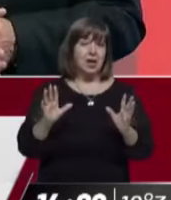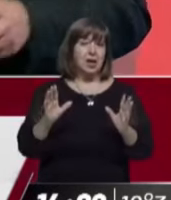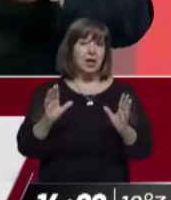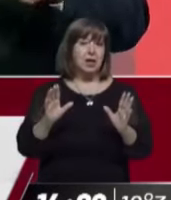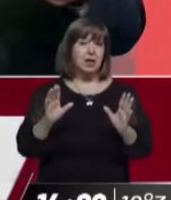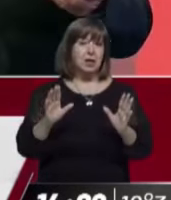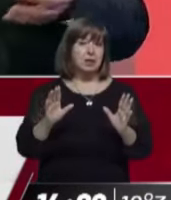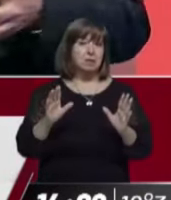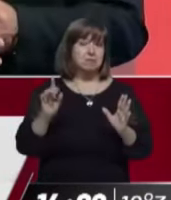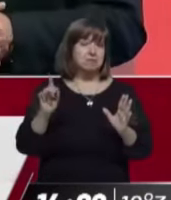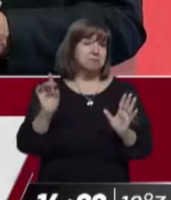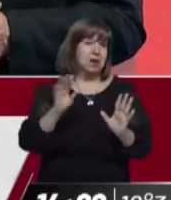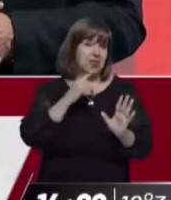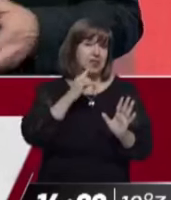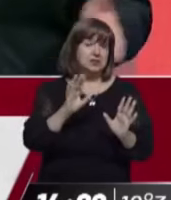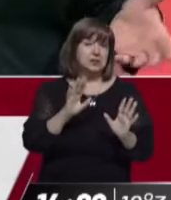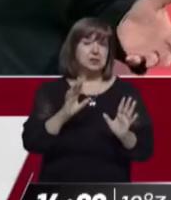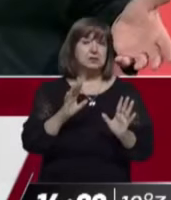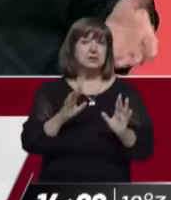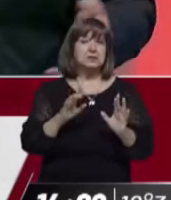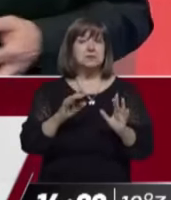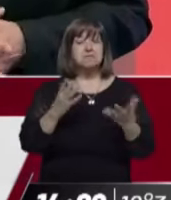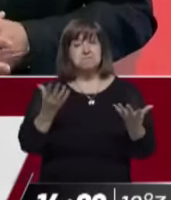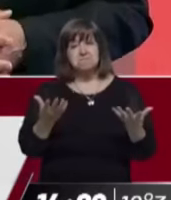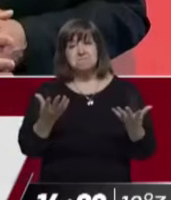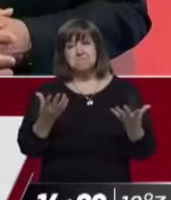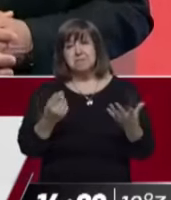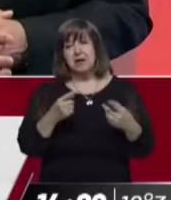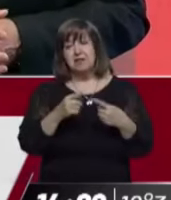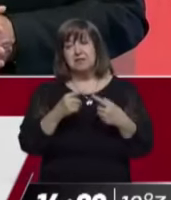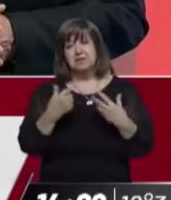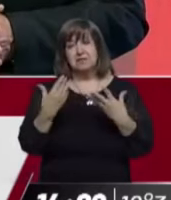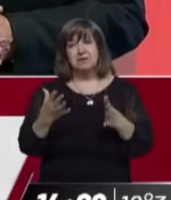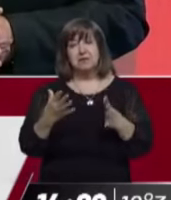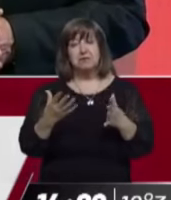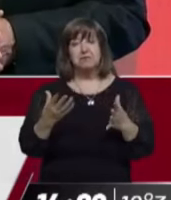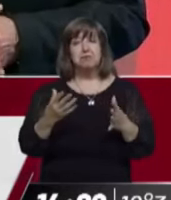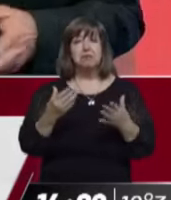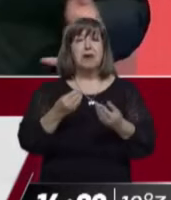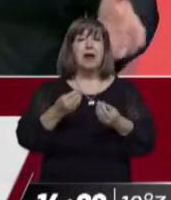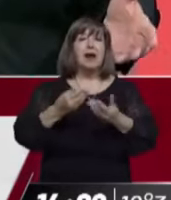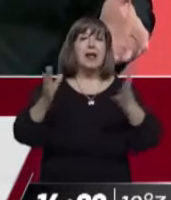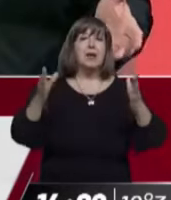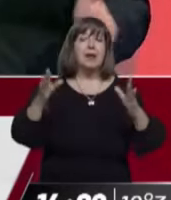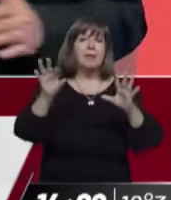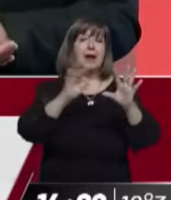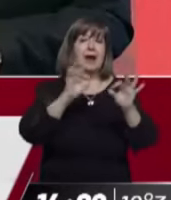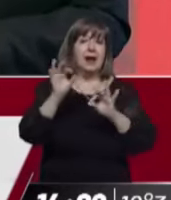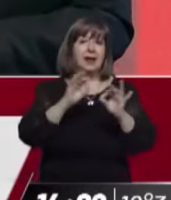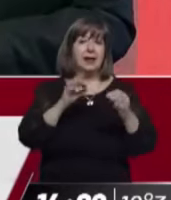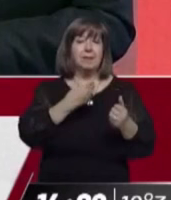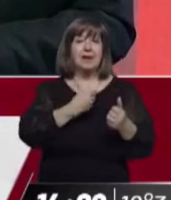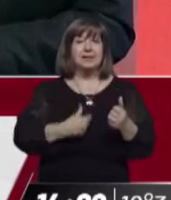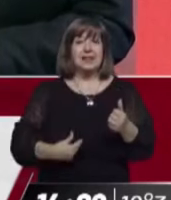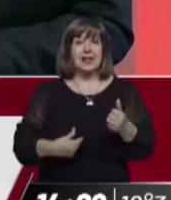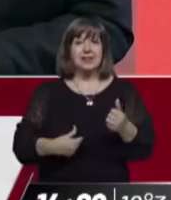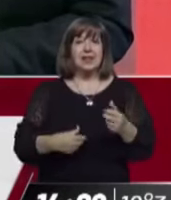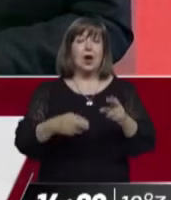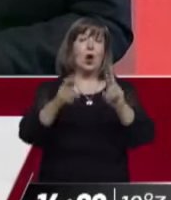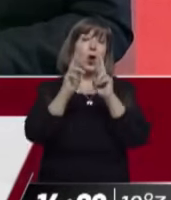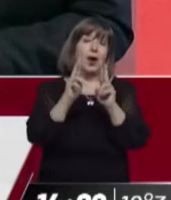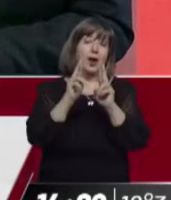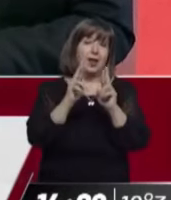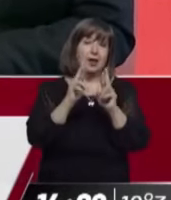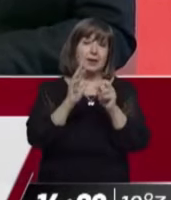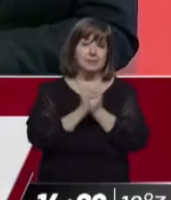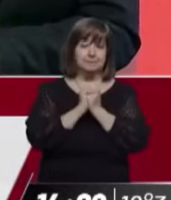antecedentes, cuestionados en algunos casos. Pero no es el único. O sea que tiene la libertad para elegir y ojalá que elija bien el presidente de la Nación. Tiene una buena